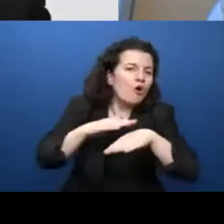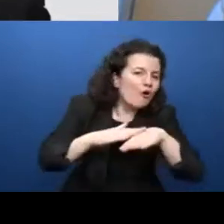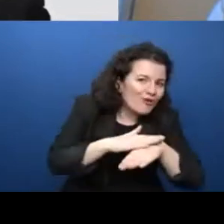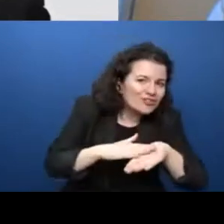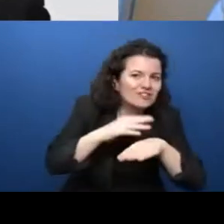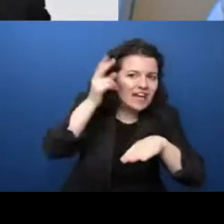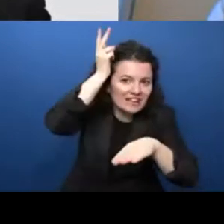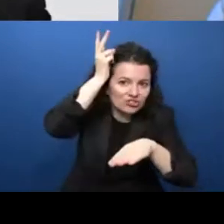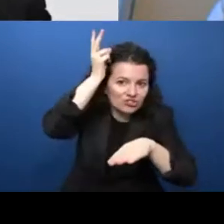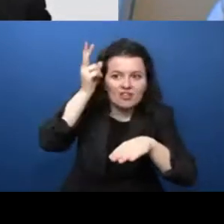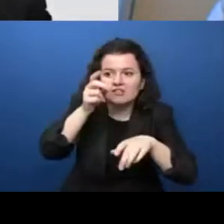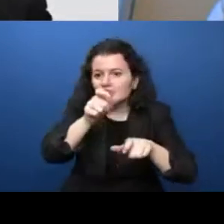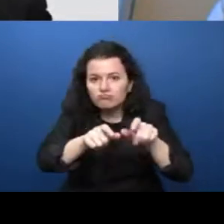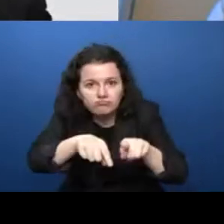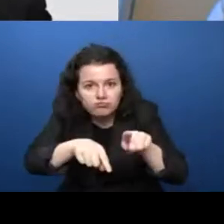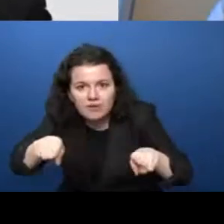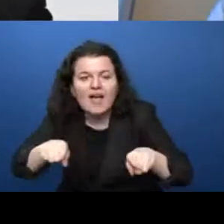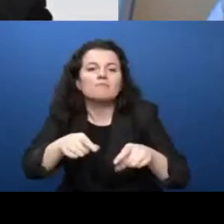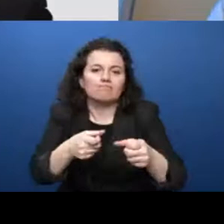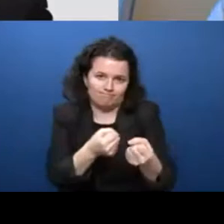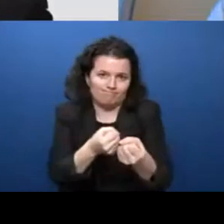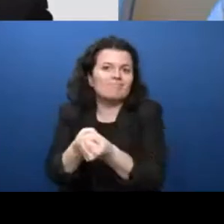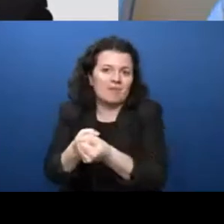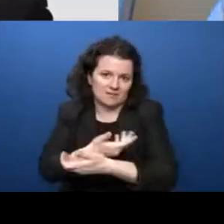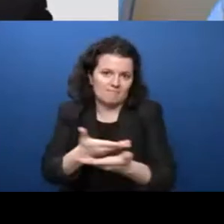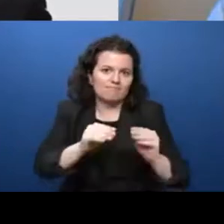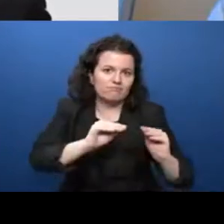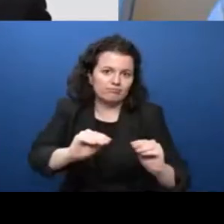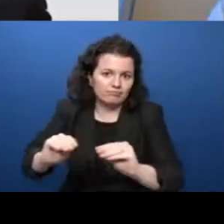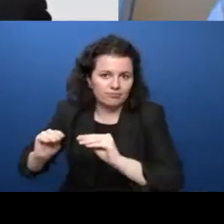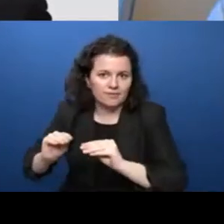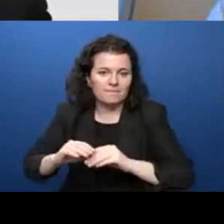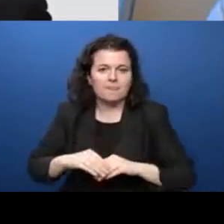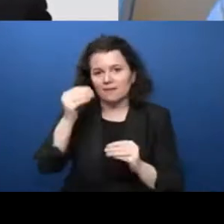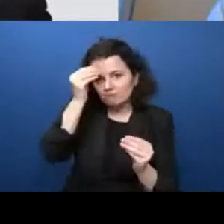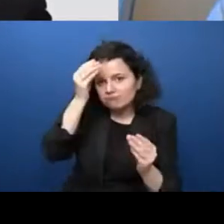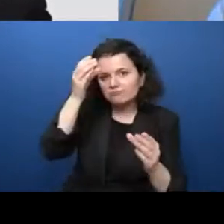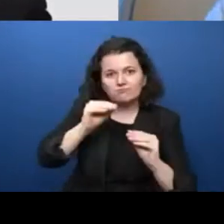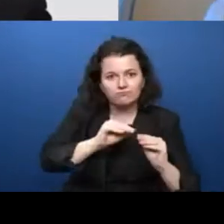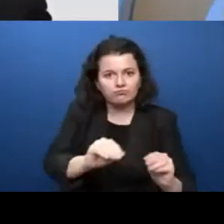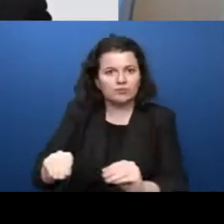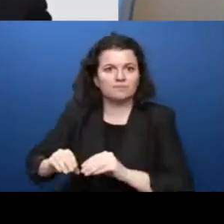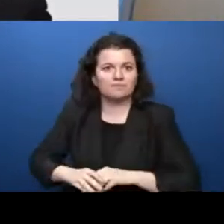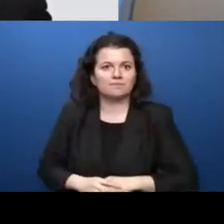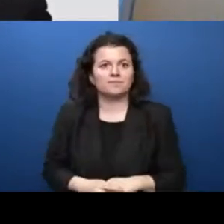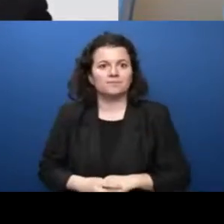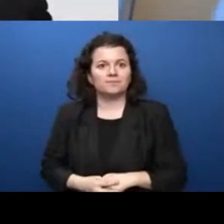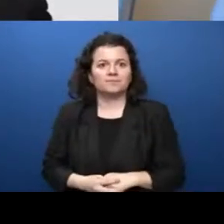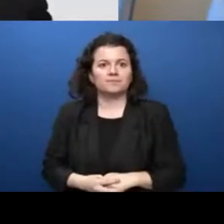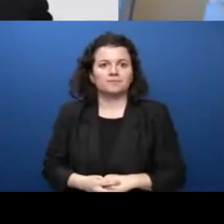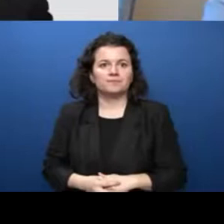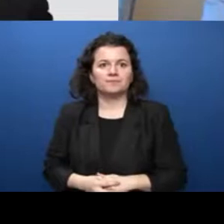Quien no conoce, no puede decidir. Por eso es importante que estas personas aprendan, elijan y puedan